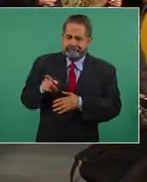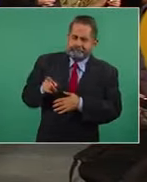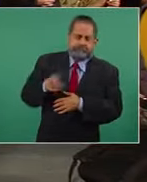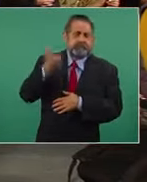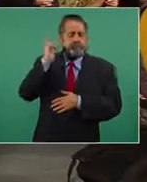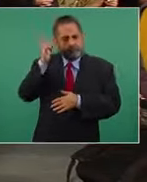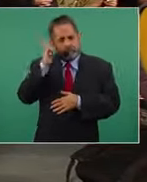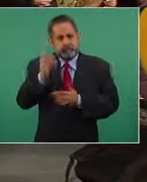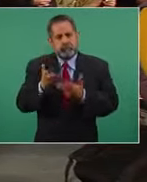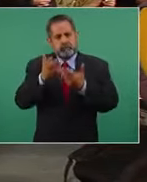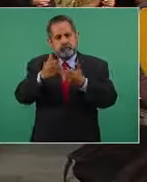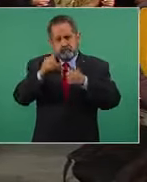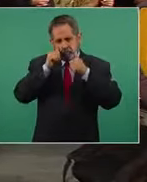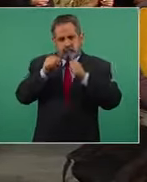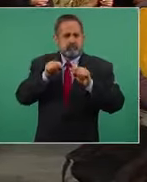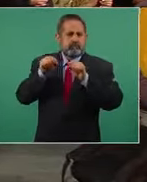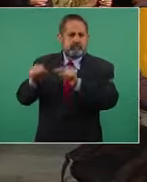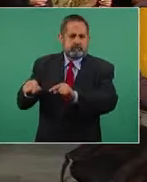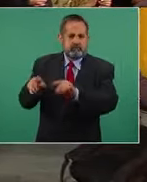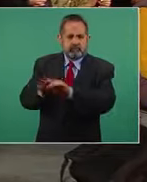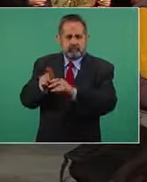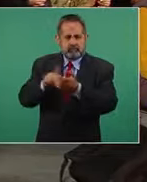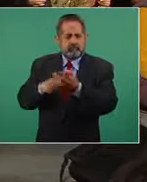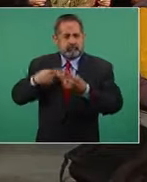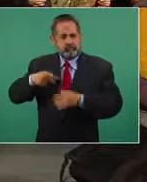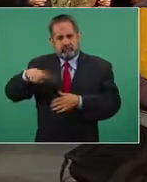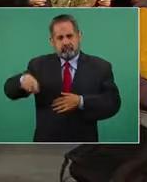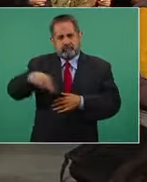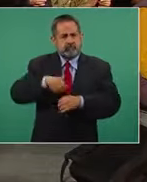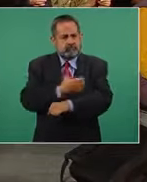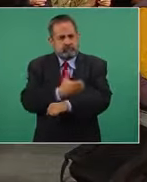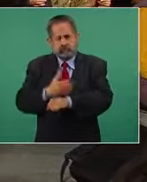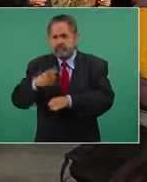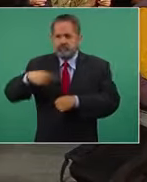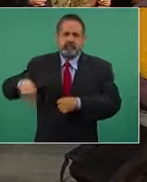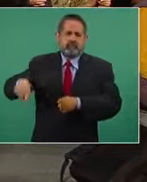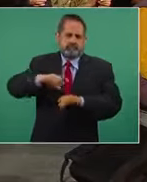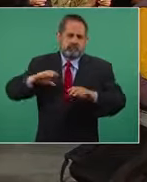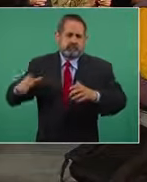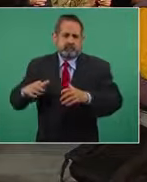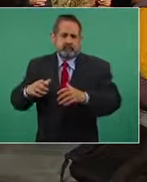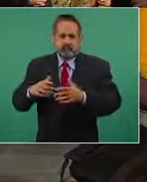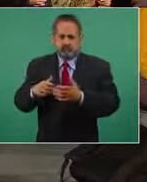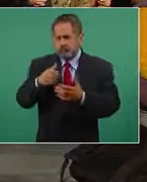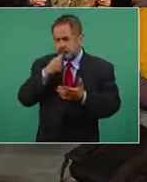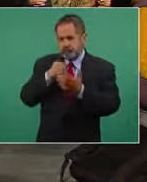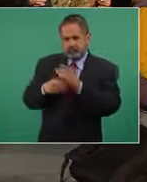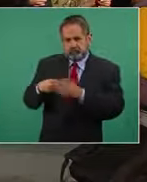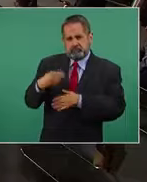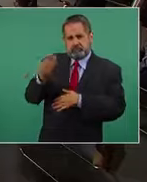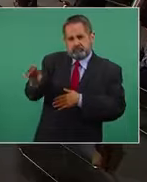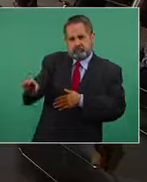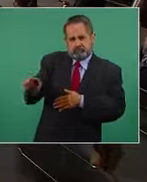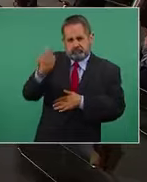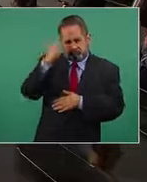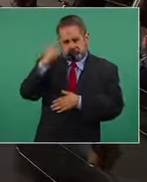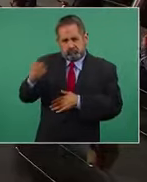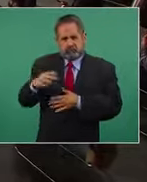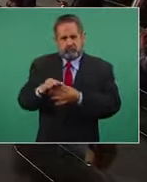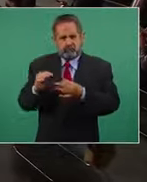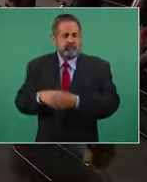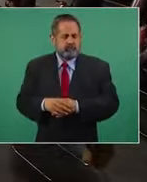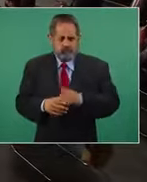ojalá se le pueda dar atención a estos ciudadanos, compañeros y compañeras, y yo voy a dejarle este documento que le mandan.